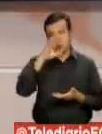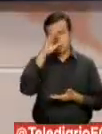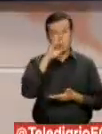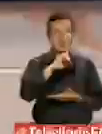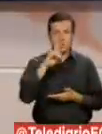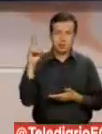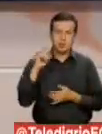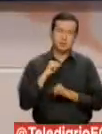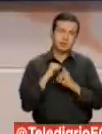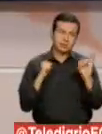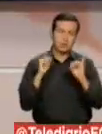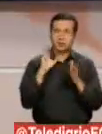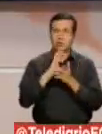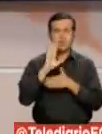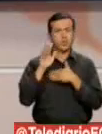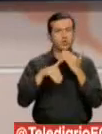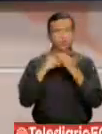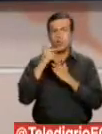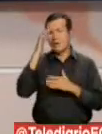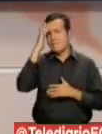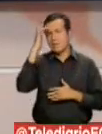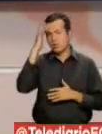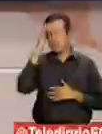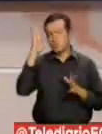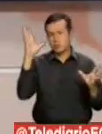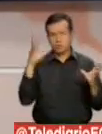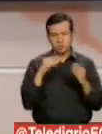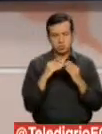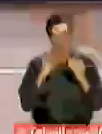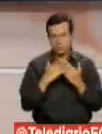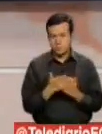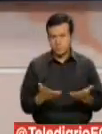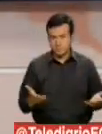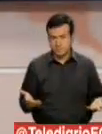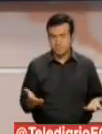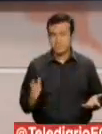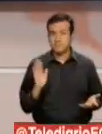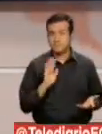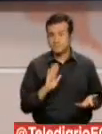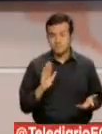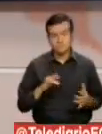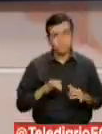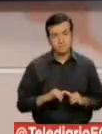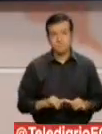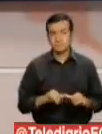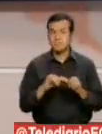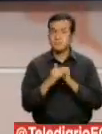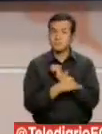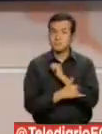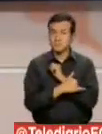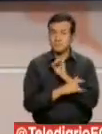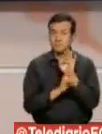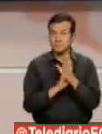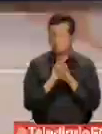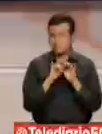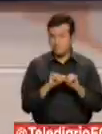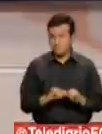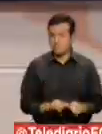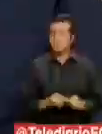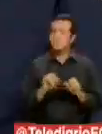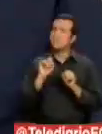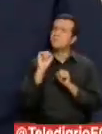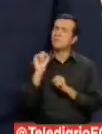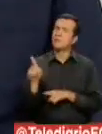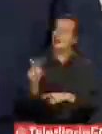de izquierda, de centro, de todas las corrientes, y sin embargo sigue siendo un país desarrollado. Disculpe, sentido,